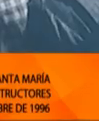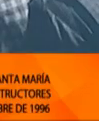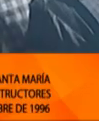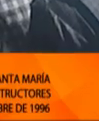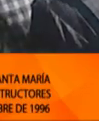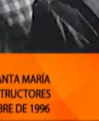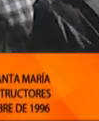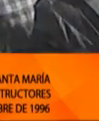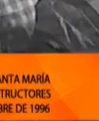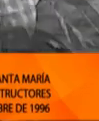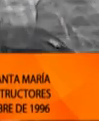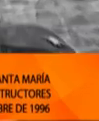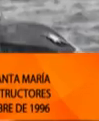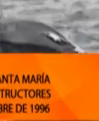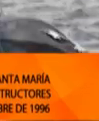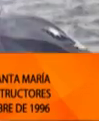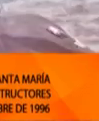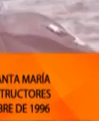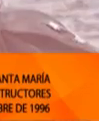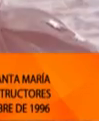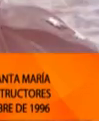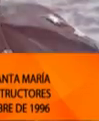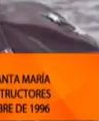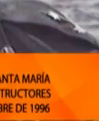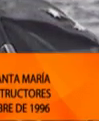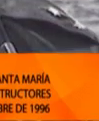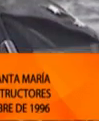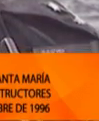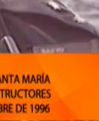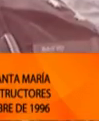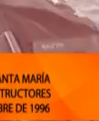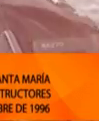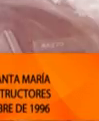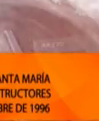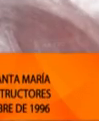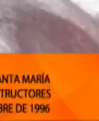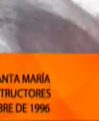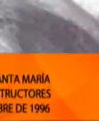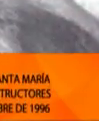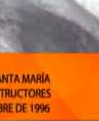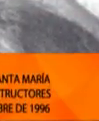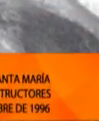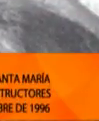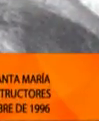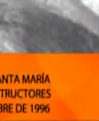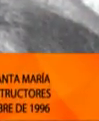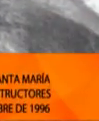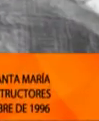hecho y en qué difíciles circunstancias.